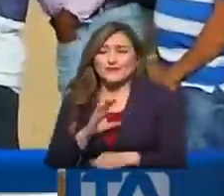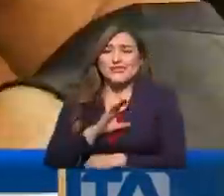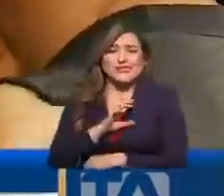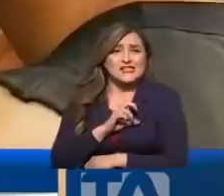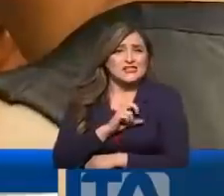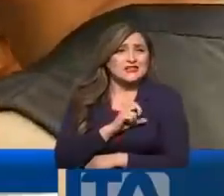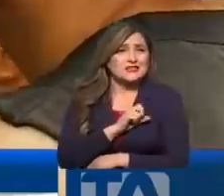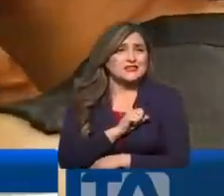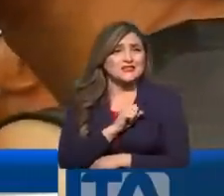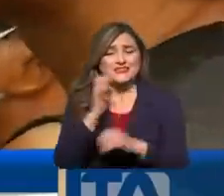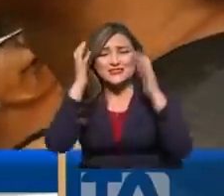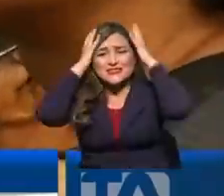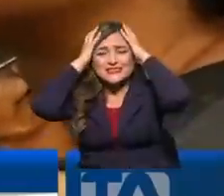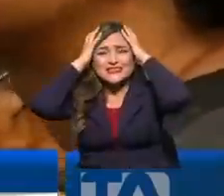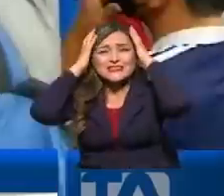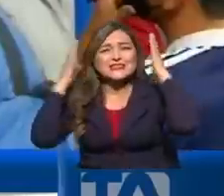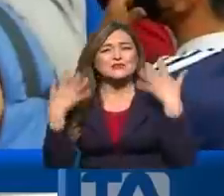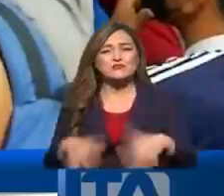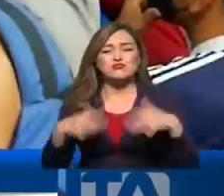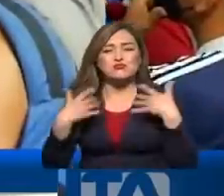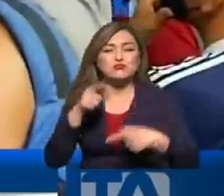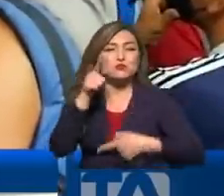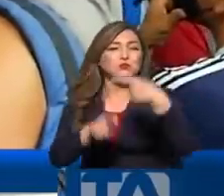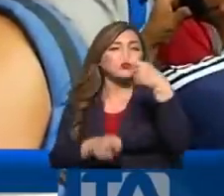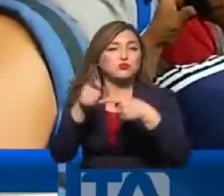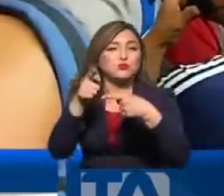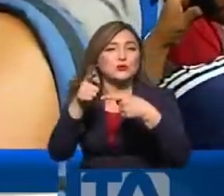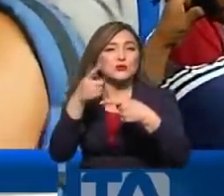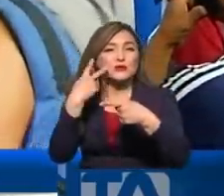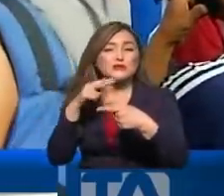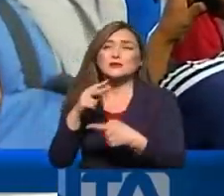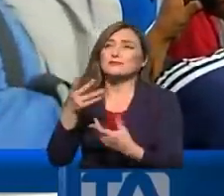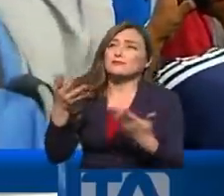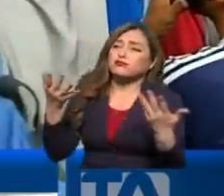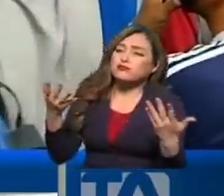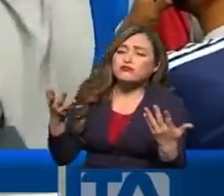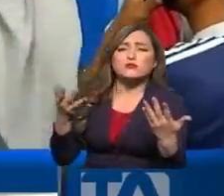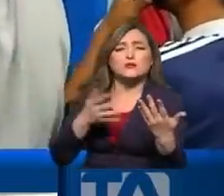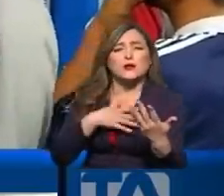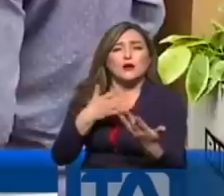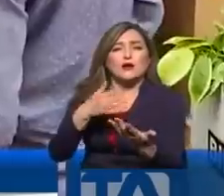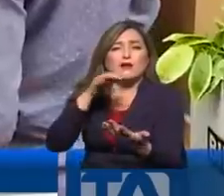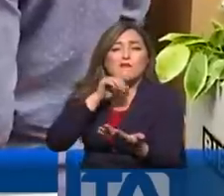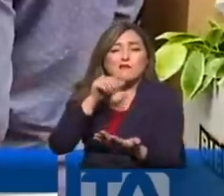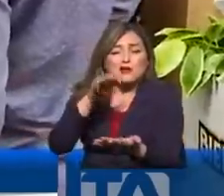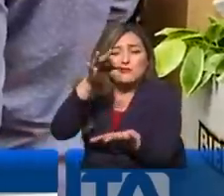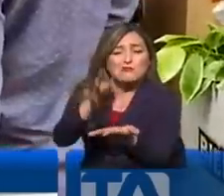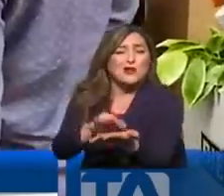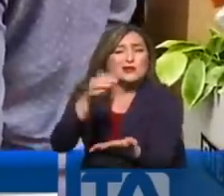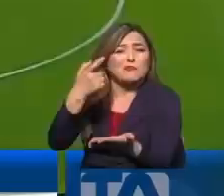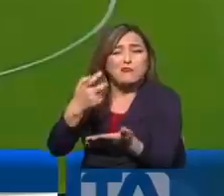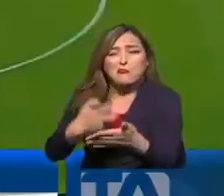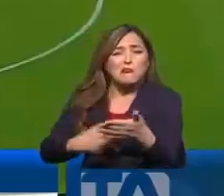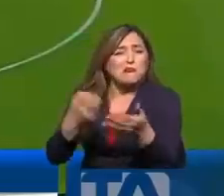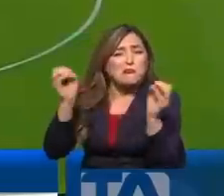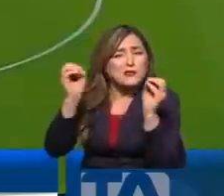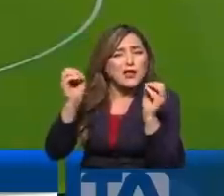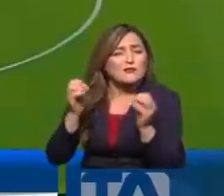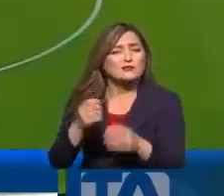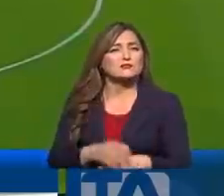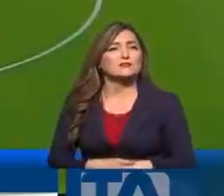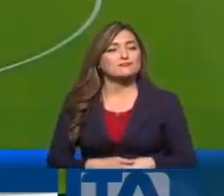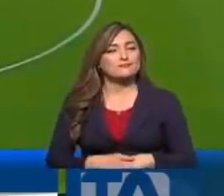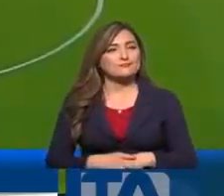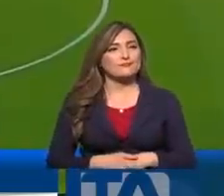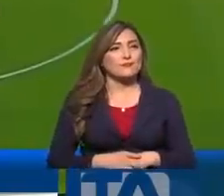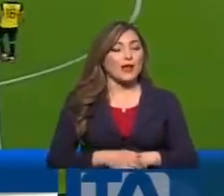cabeza, lamentando las jugadas no concretadas, apuntando al cielo, reclamando por esas faltas no pitadas. Aumentaban los nervios. Pero aunque terminó el